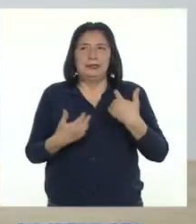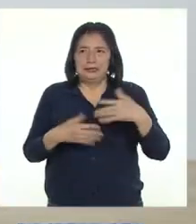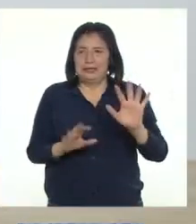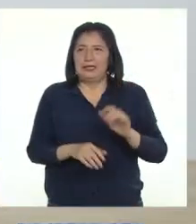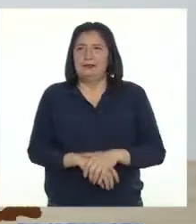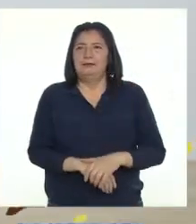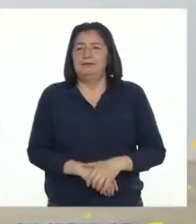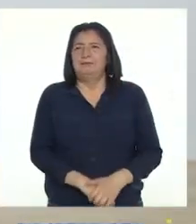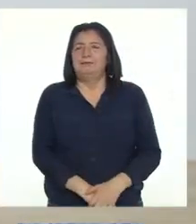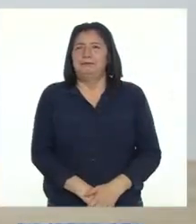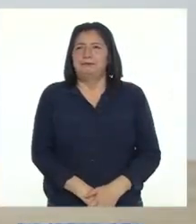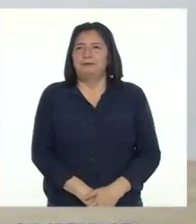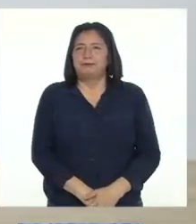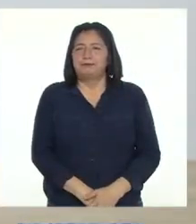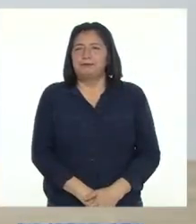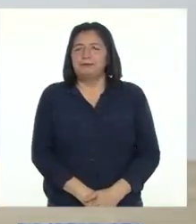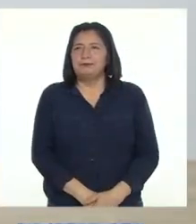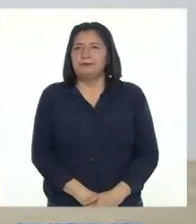va.